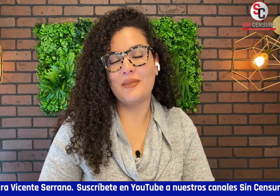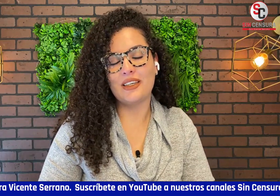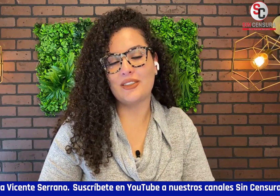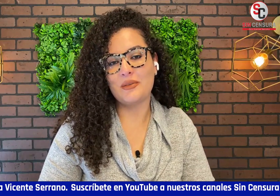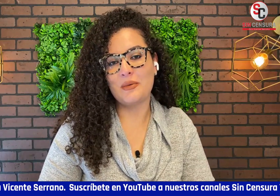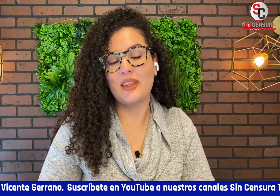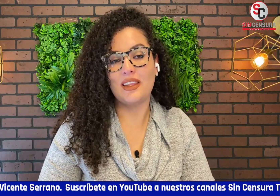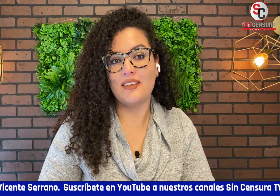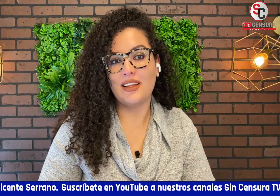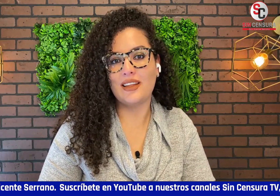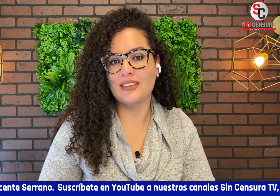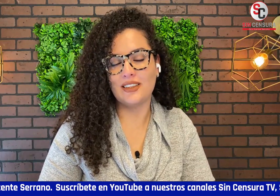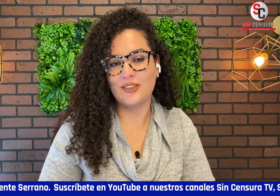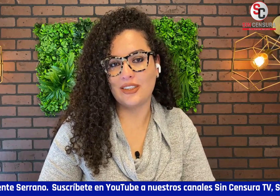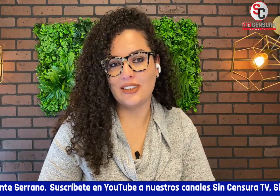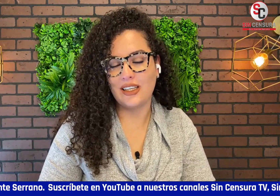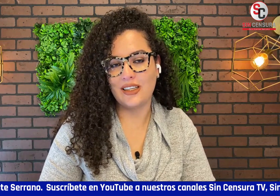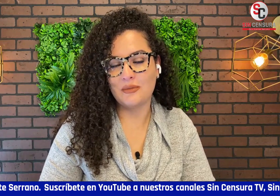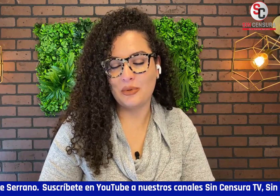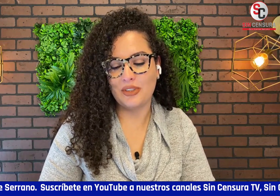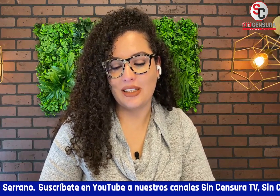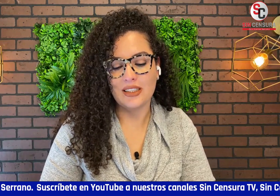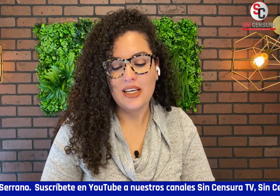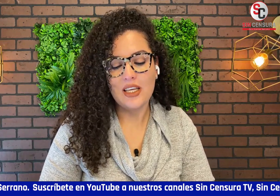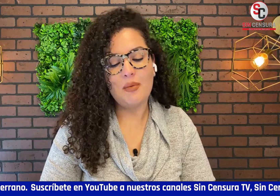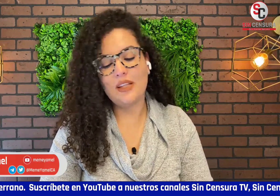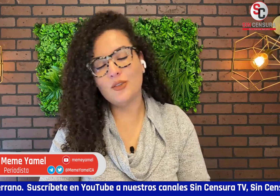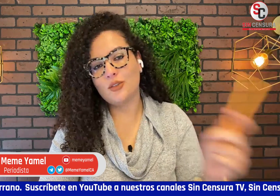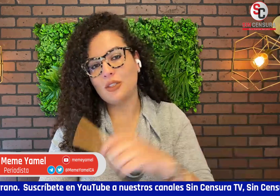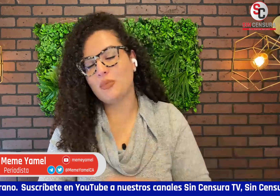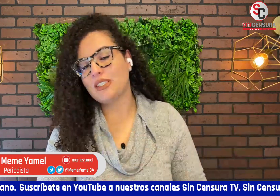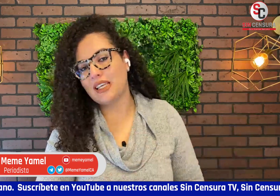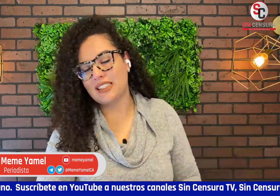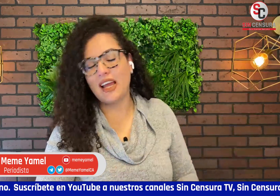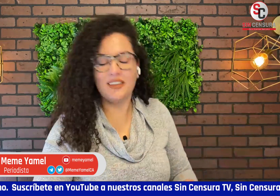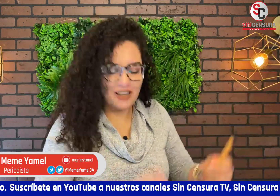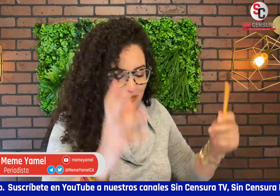Ay, amigos de mi vida, de verdad que estas cosas están brutales. Y hablando de sucesión presidencial, cambio